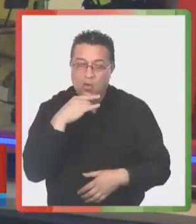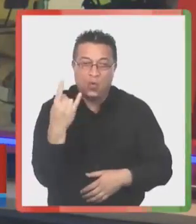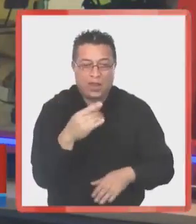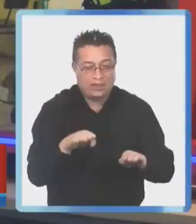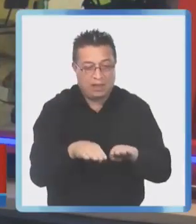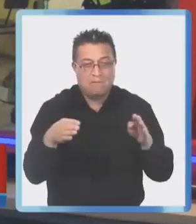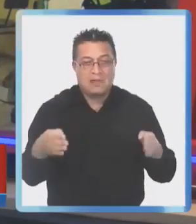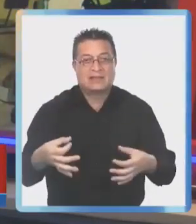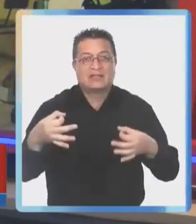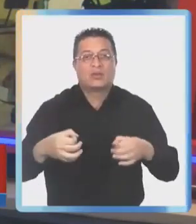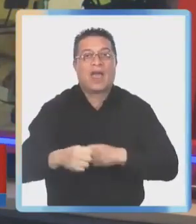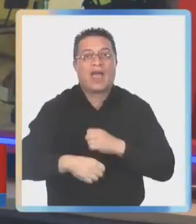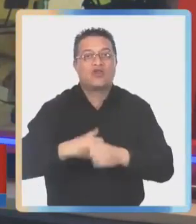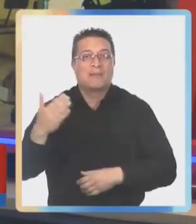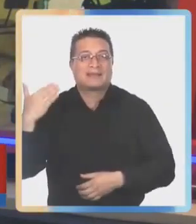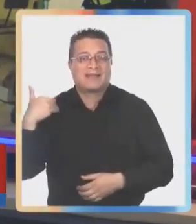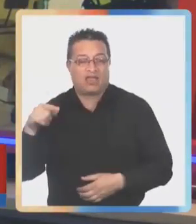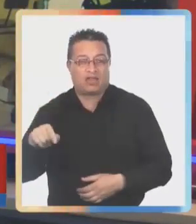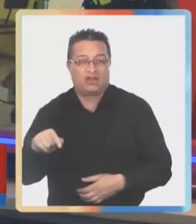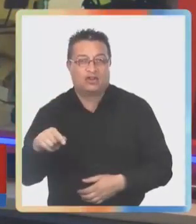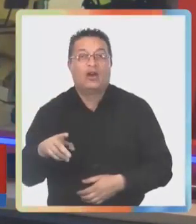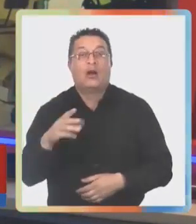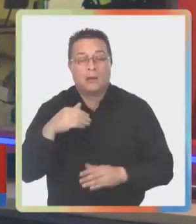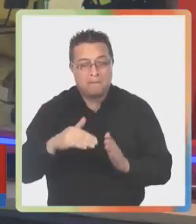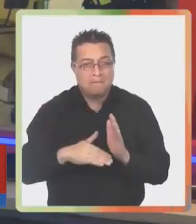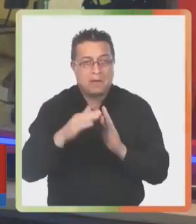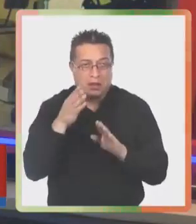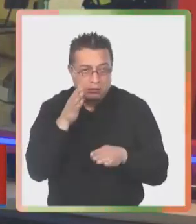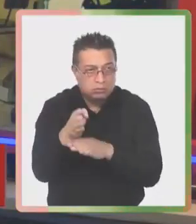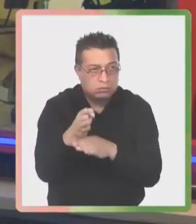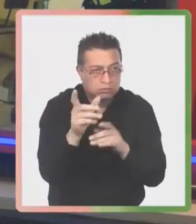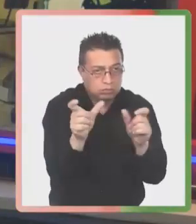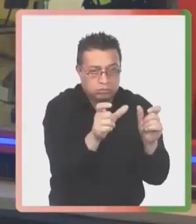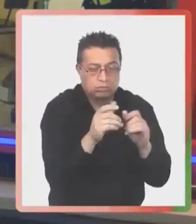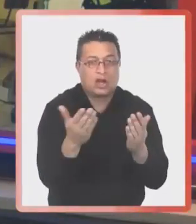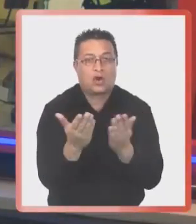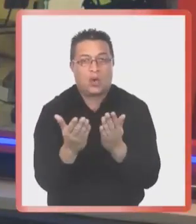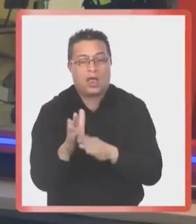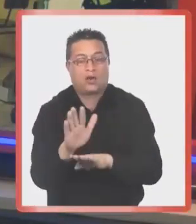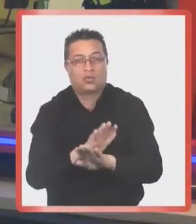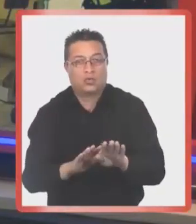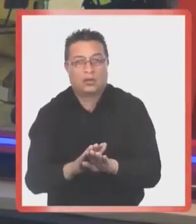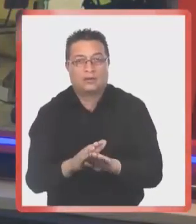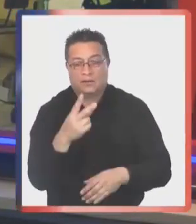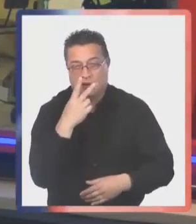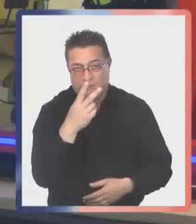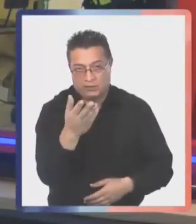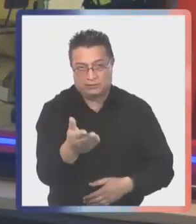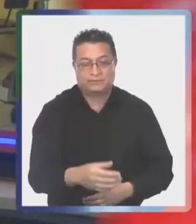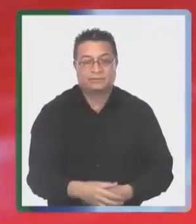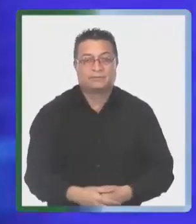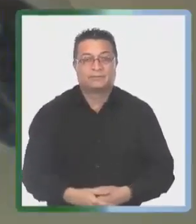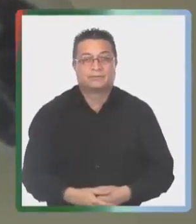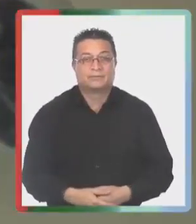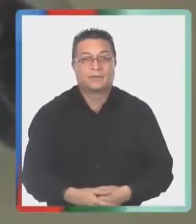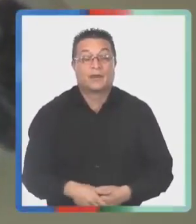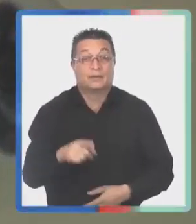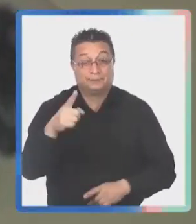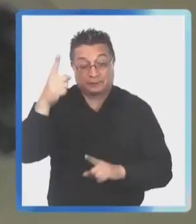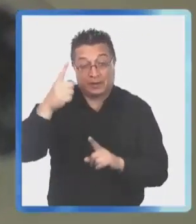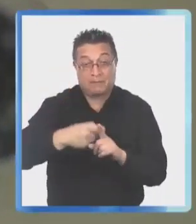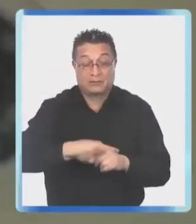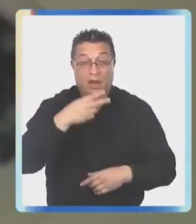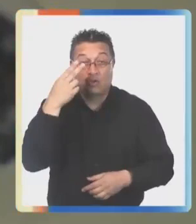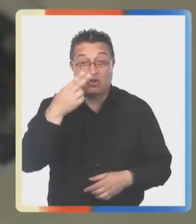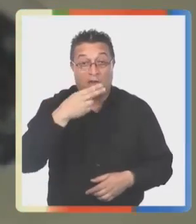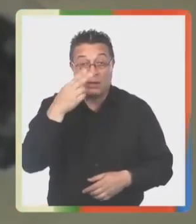urgente retomar las mesas de seguridad del año pasado y aumentar los patrullajes en los colegios. Antofagasta TV con el informe. Desde